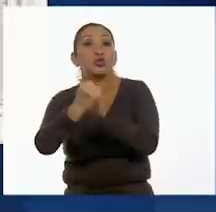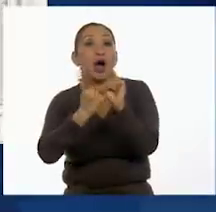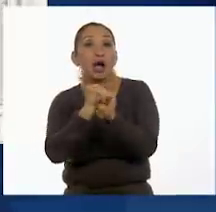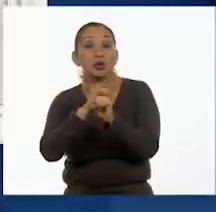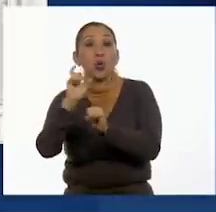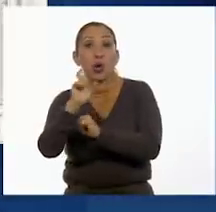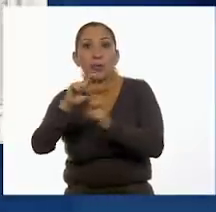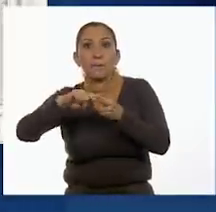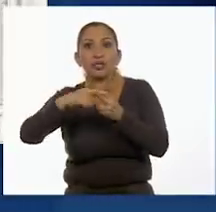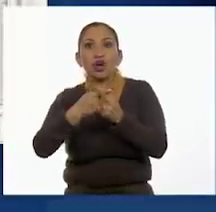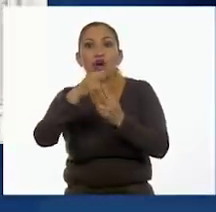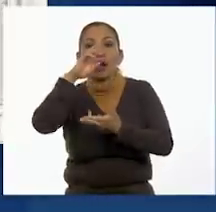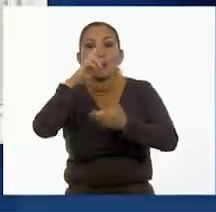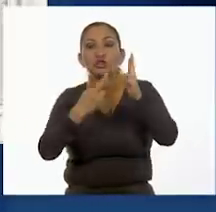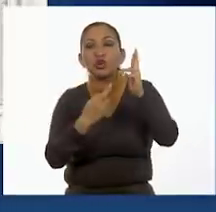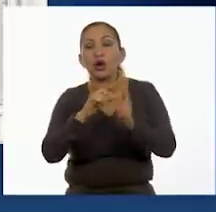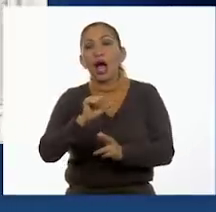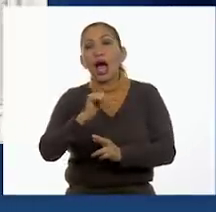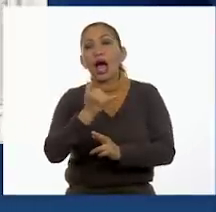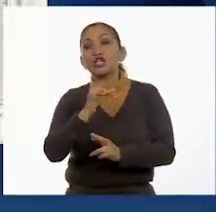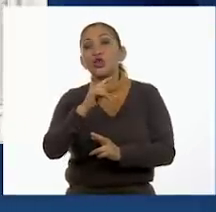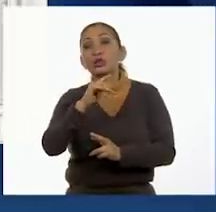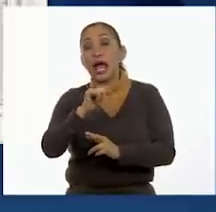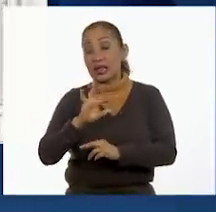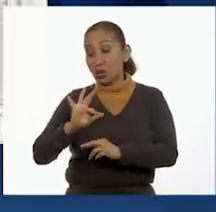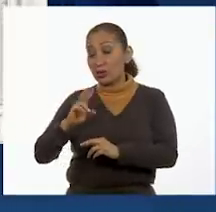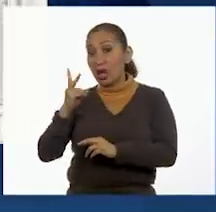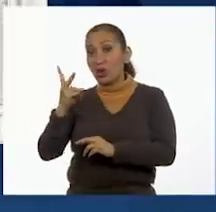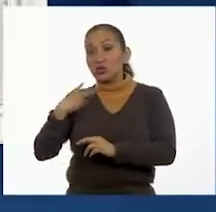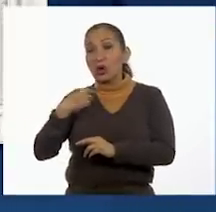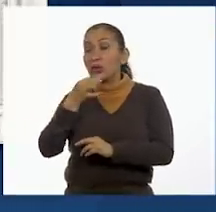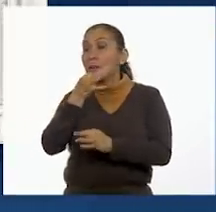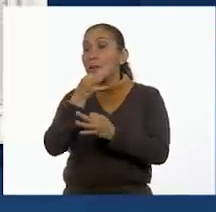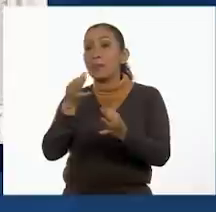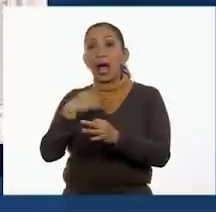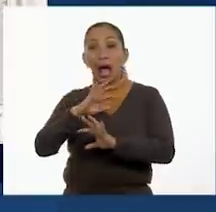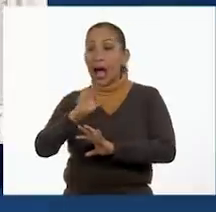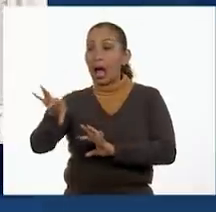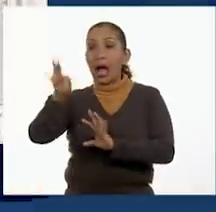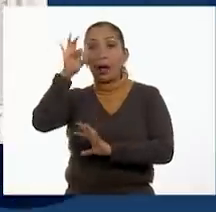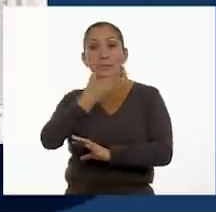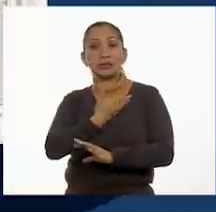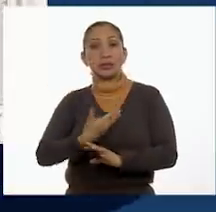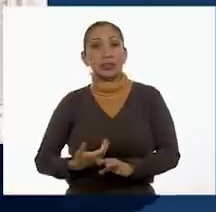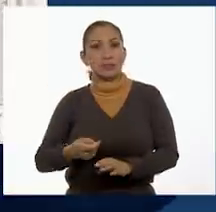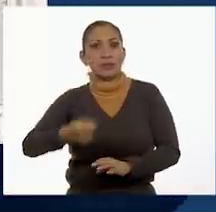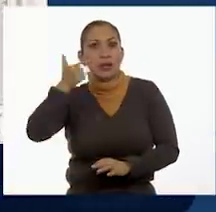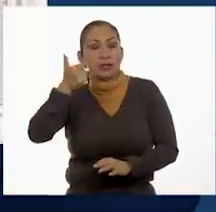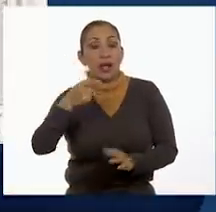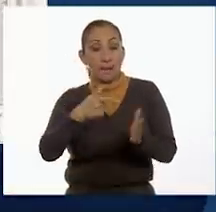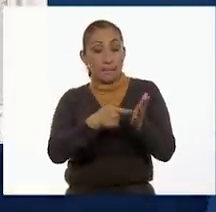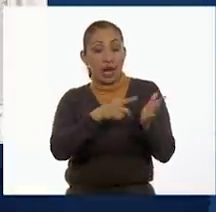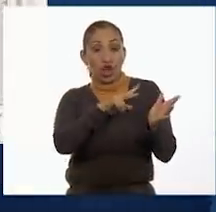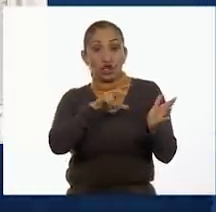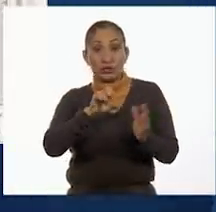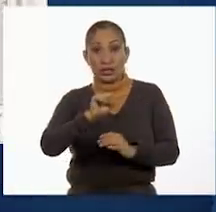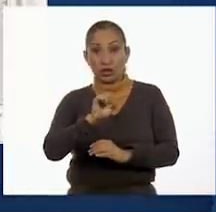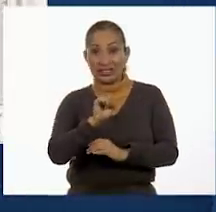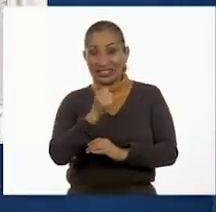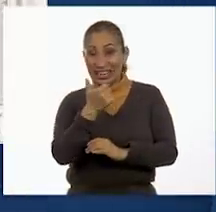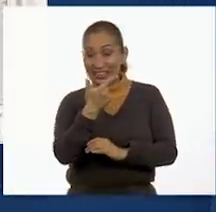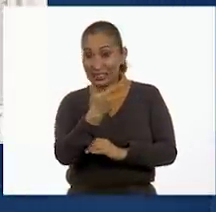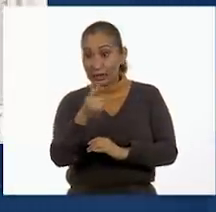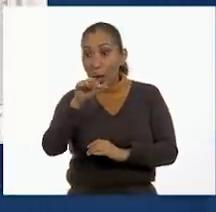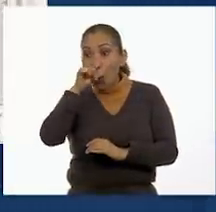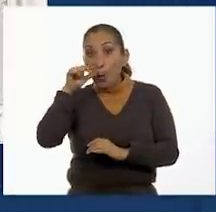años cuando estalló la Revolución de Ayutla y 52 cuando fue proclamado presidente por primera vez. En 1867,